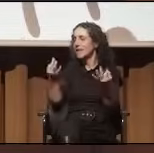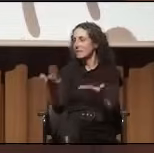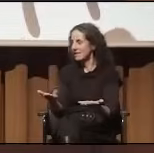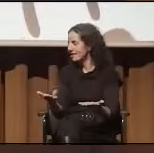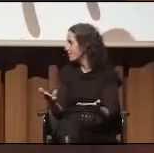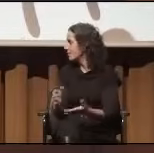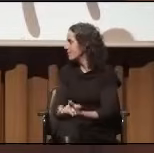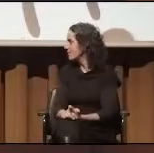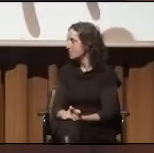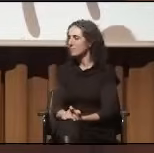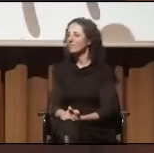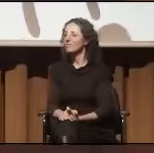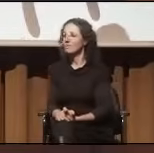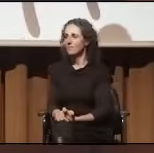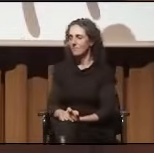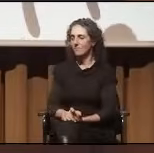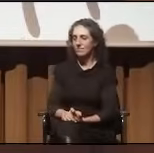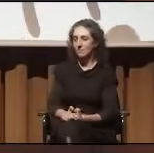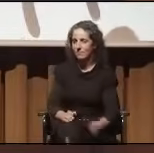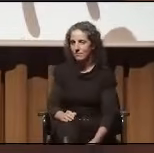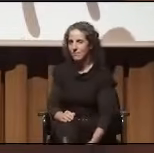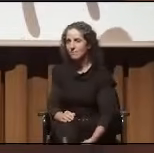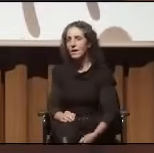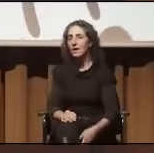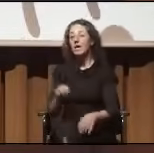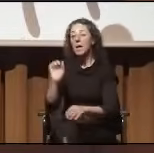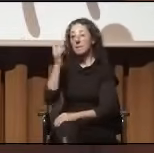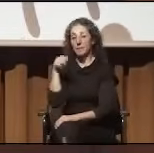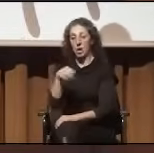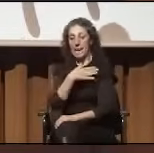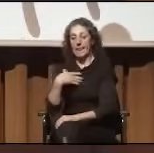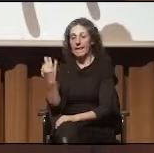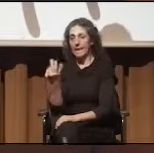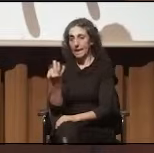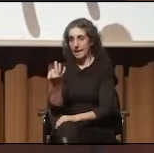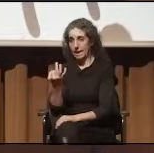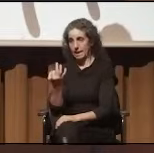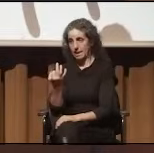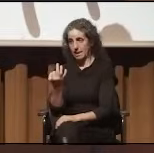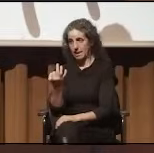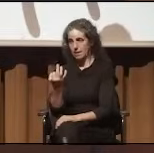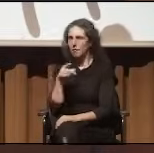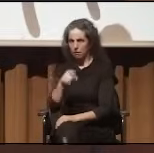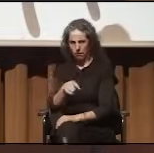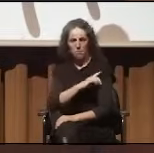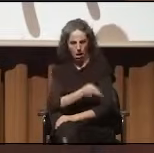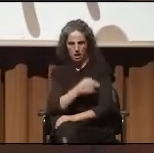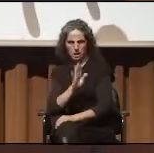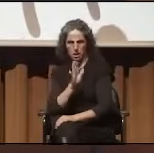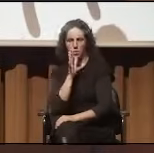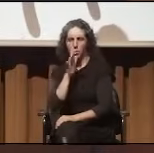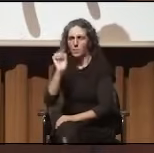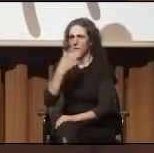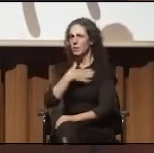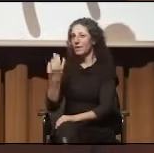dar sentido a su vida, intentando primero ver si podía conseguir que la eutanasia aplicársela a él. Era un tío valiente, ¿eh? Porque yo, lo que